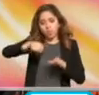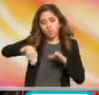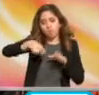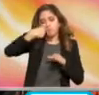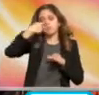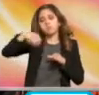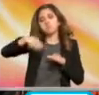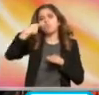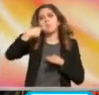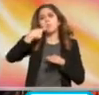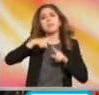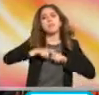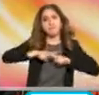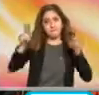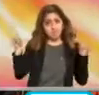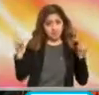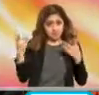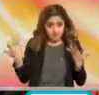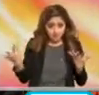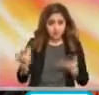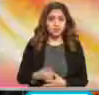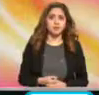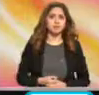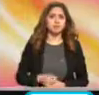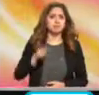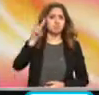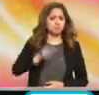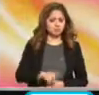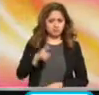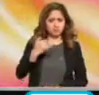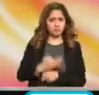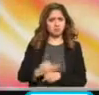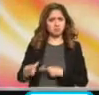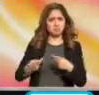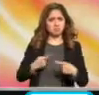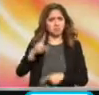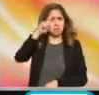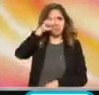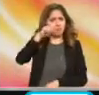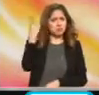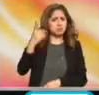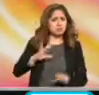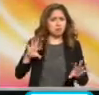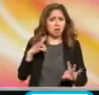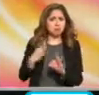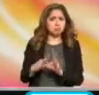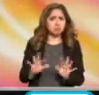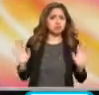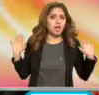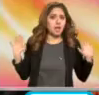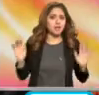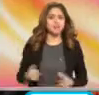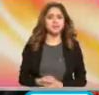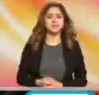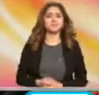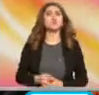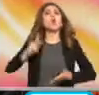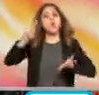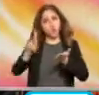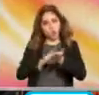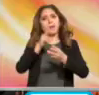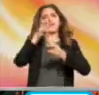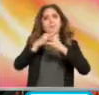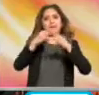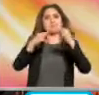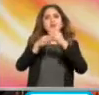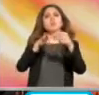O sea, como de para hacerlo más texturas. complejo. Así es, pero es Porque muy está demasiado sencillo. fácil esto, chef. Muy sencillo. Y tan, nada más, chicos. Pues veamos nuevamente los ingredientes